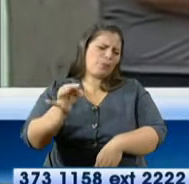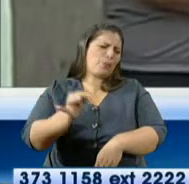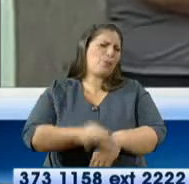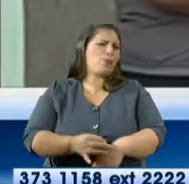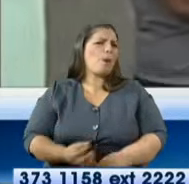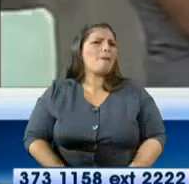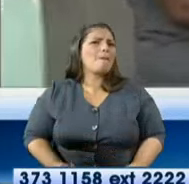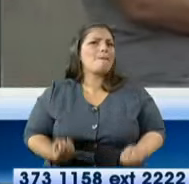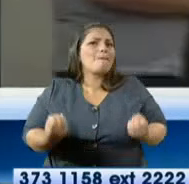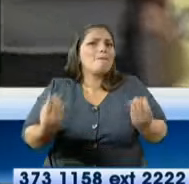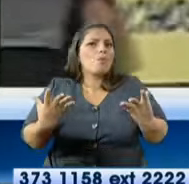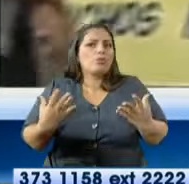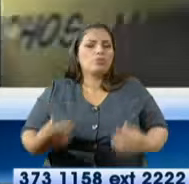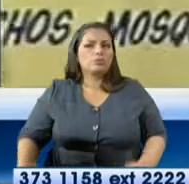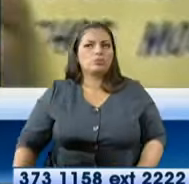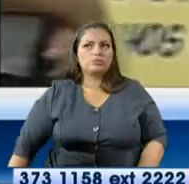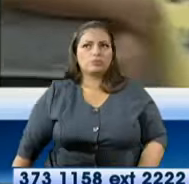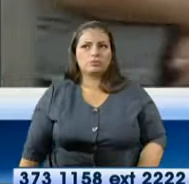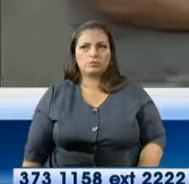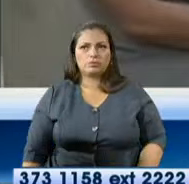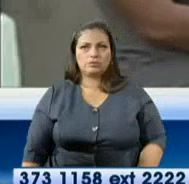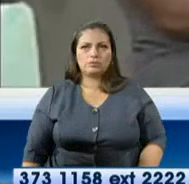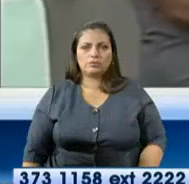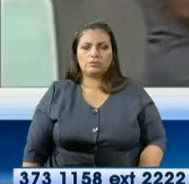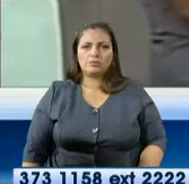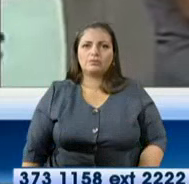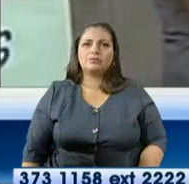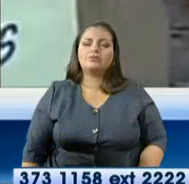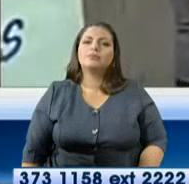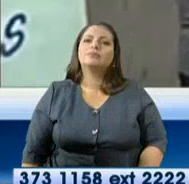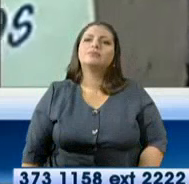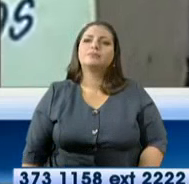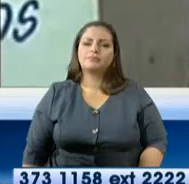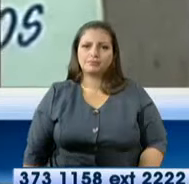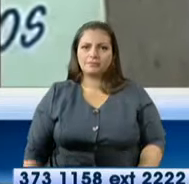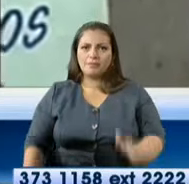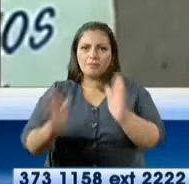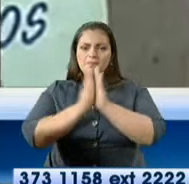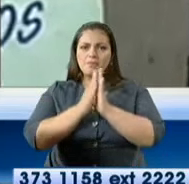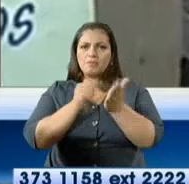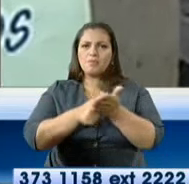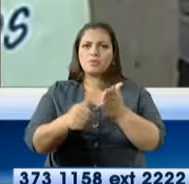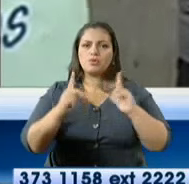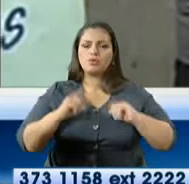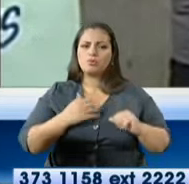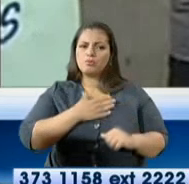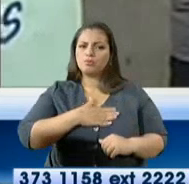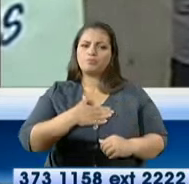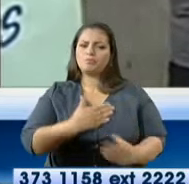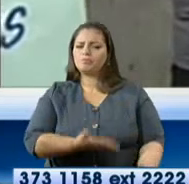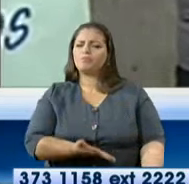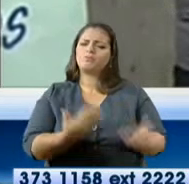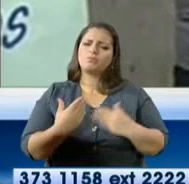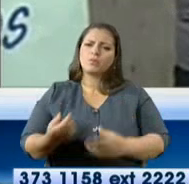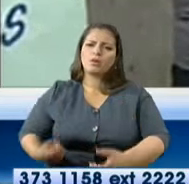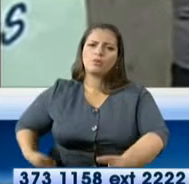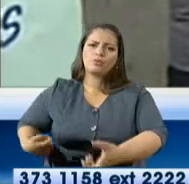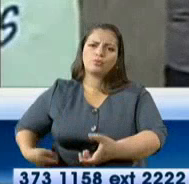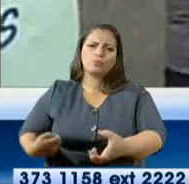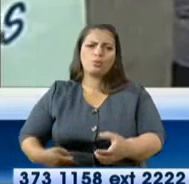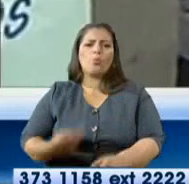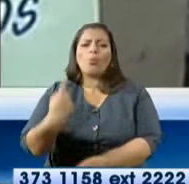mosquitos que se le llenan. Yo eso pido, que por favor venga el Ministerio de Salud a fumigarnos, no un solo día, que vengan